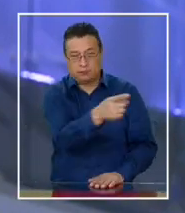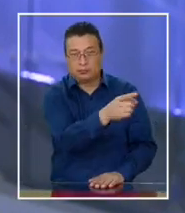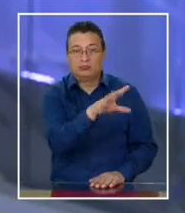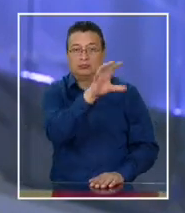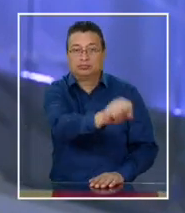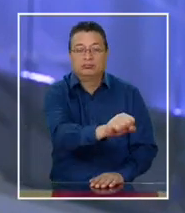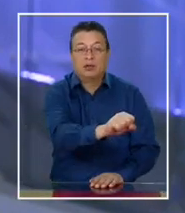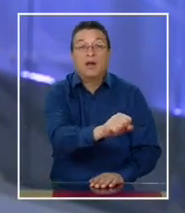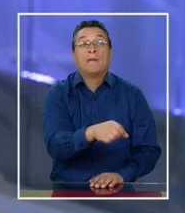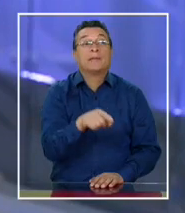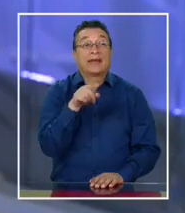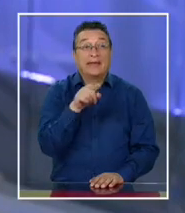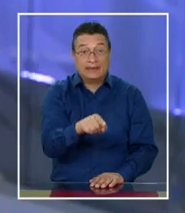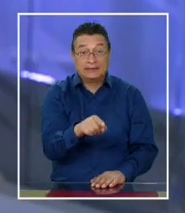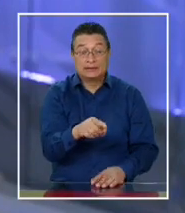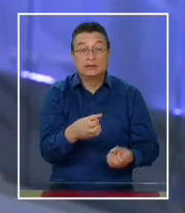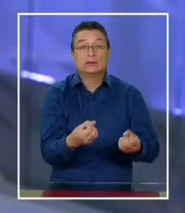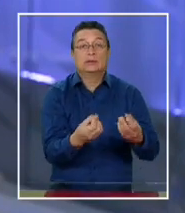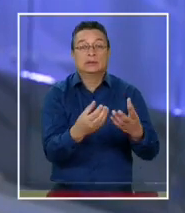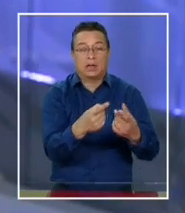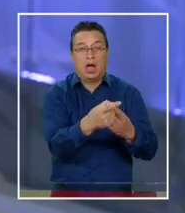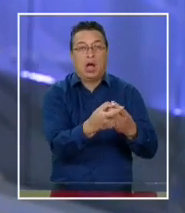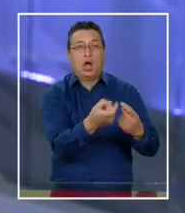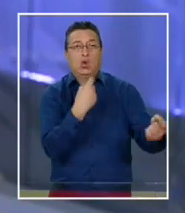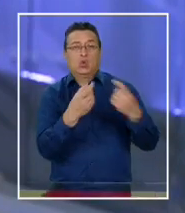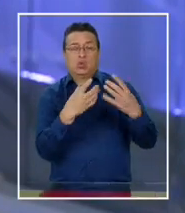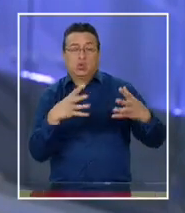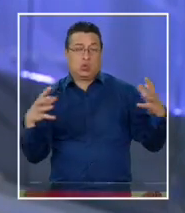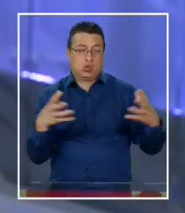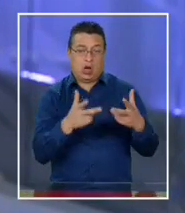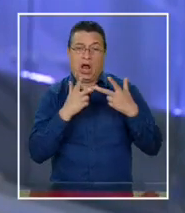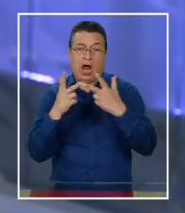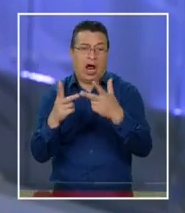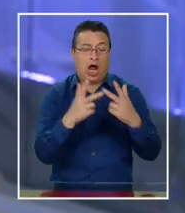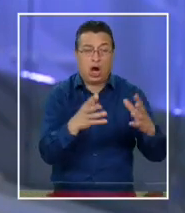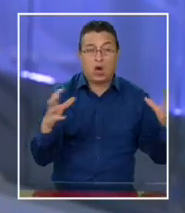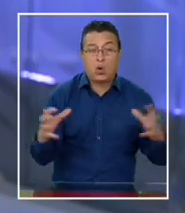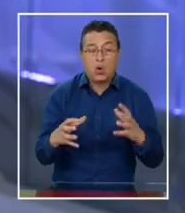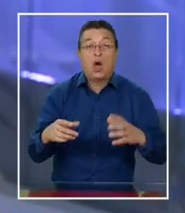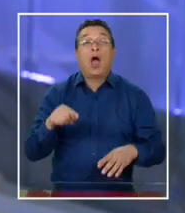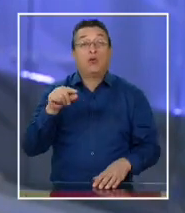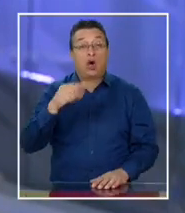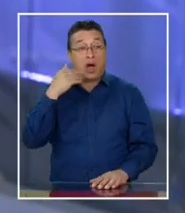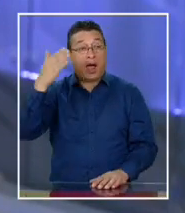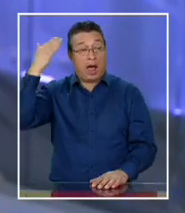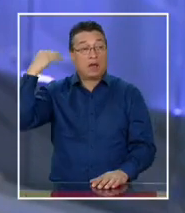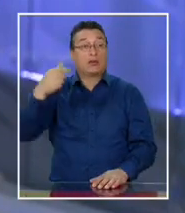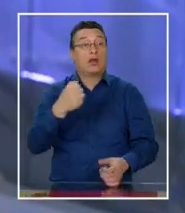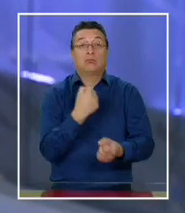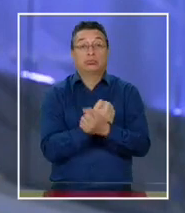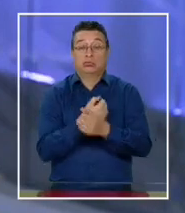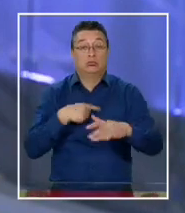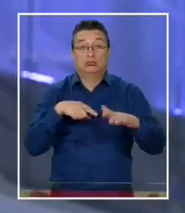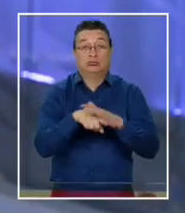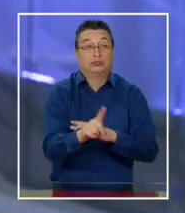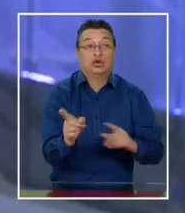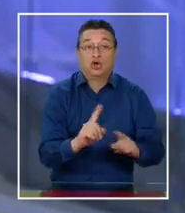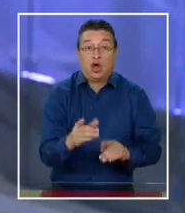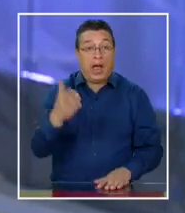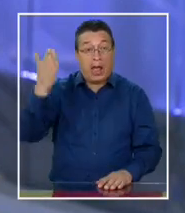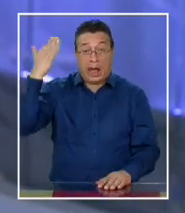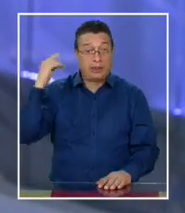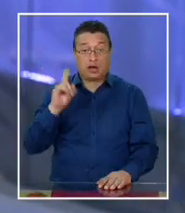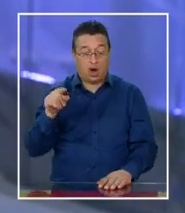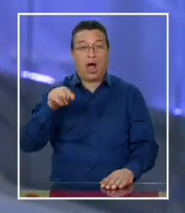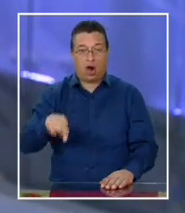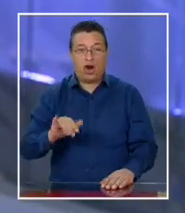Y eso está generando una serie de reacciones muy violentas hace años atrás cuando estas cosas pasaban las policías No intervenían porque no se metían